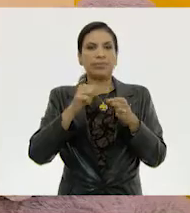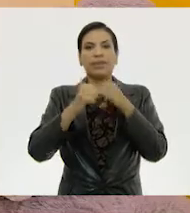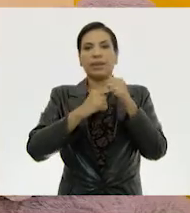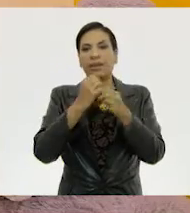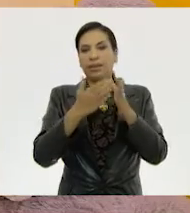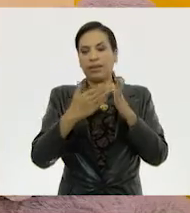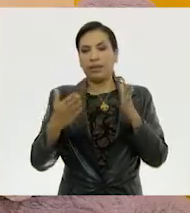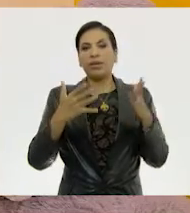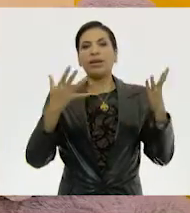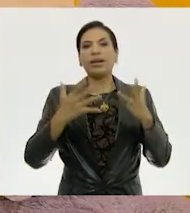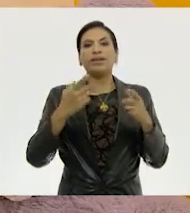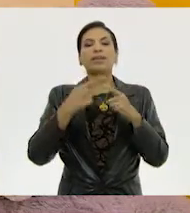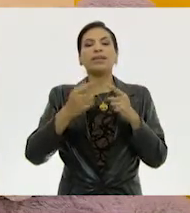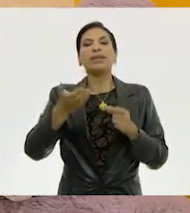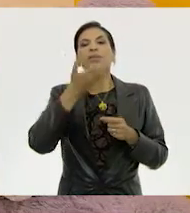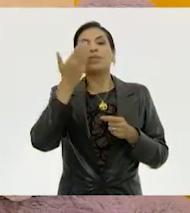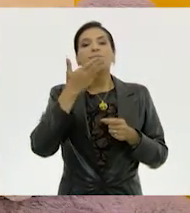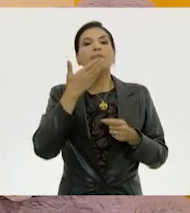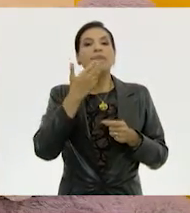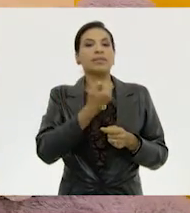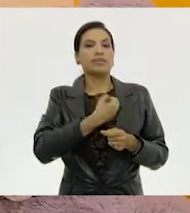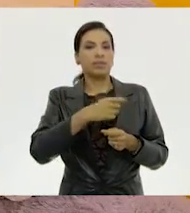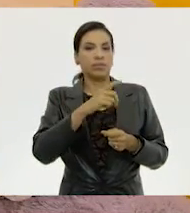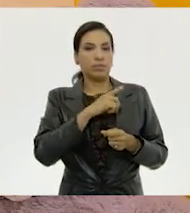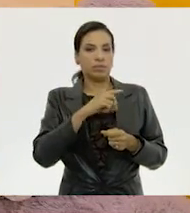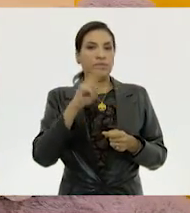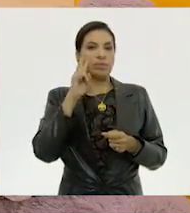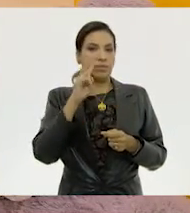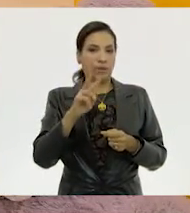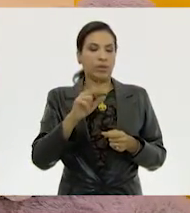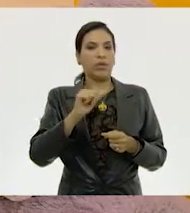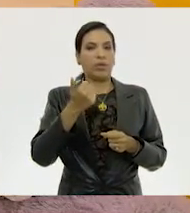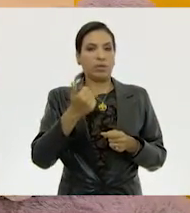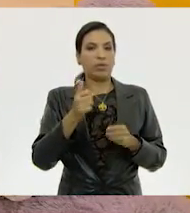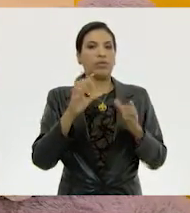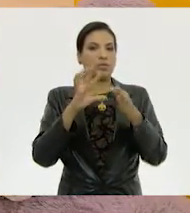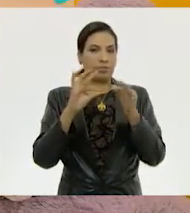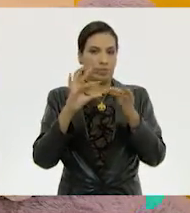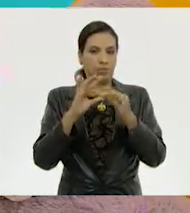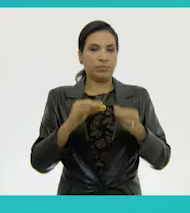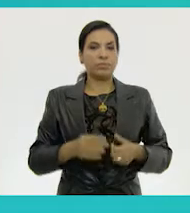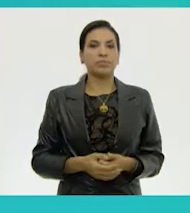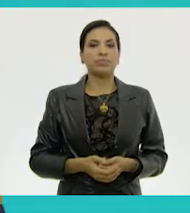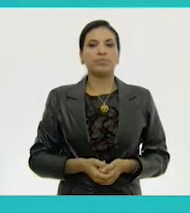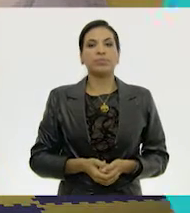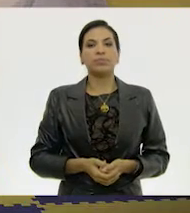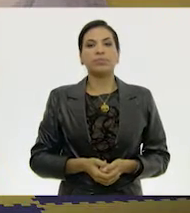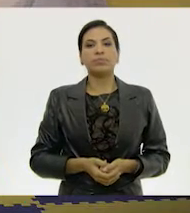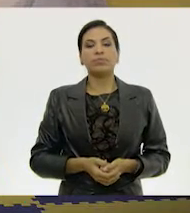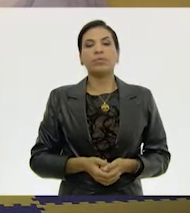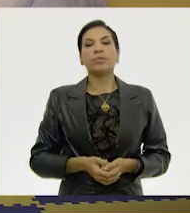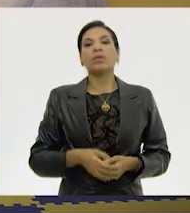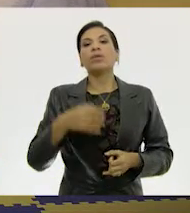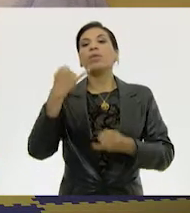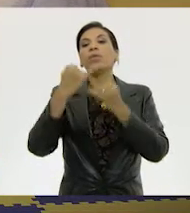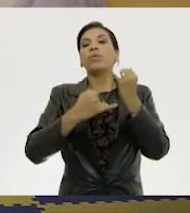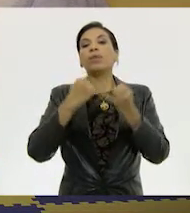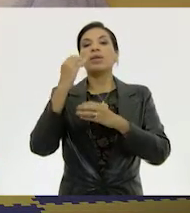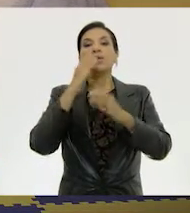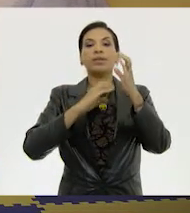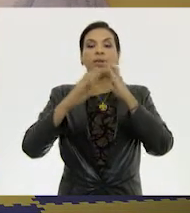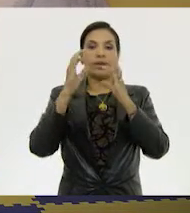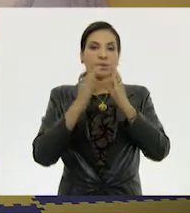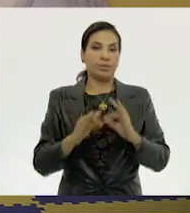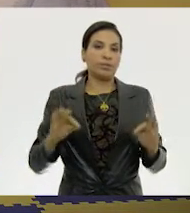años, creando hábitos saludables. Acompáñenme a ver el siguiente fragmento. Los juegos y los cantos